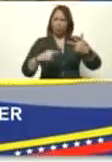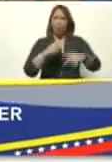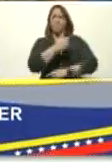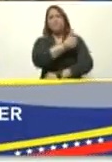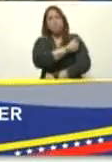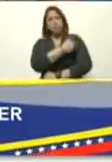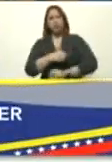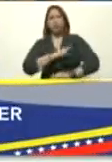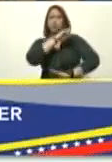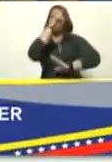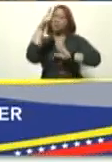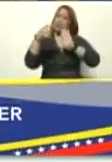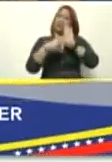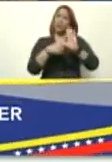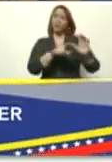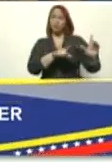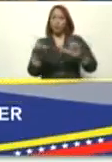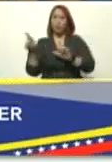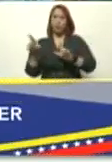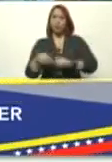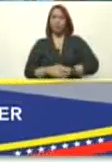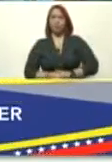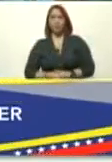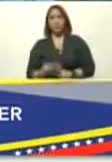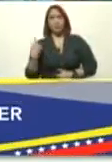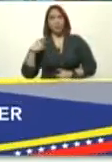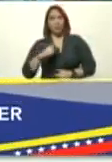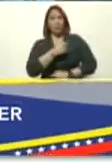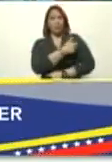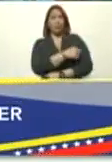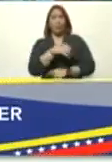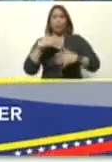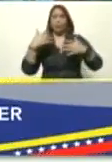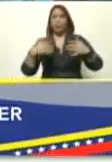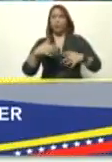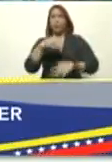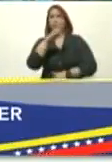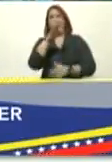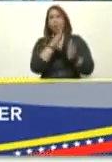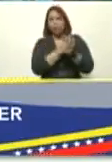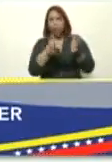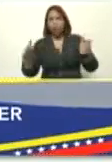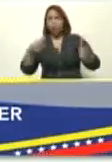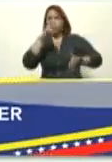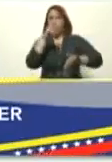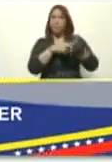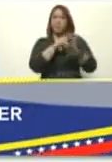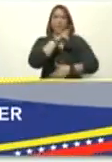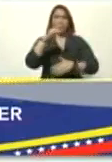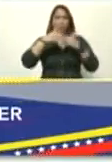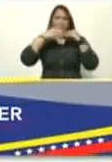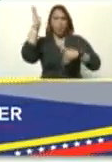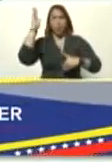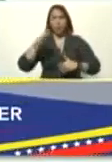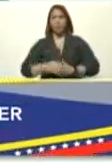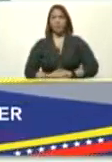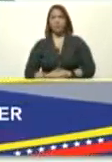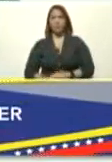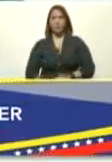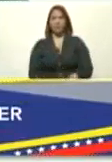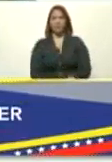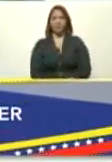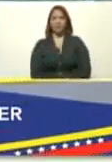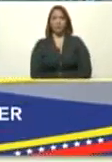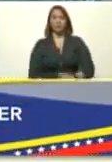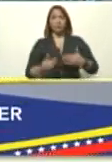vacunas completas y tenemos vacuna para todo el 2022 y más adelante,